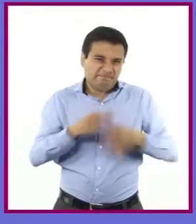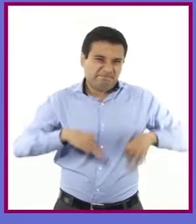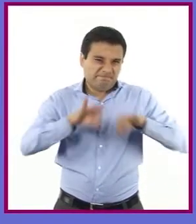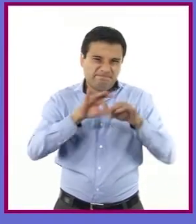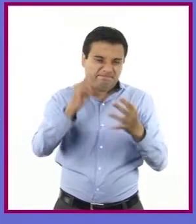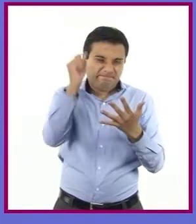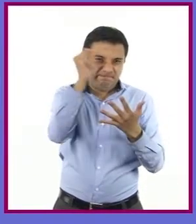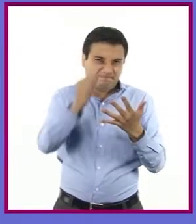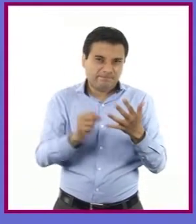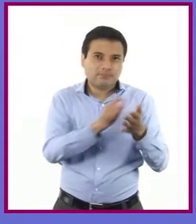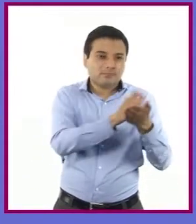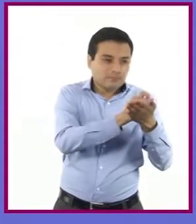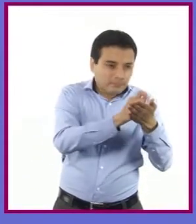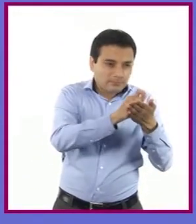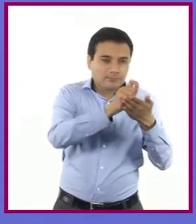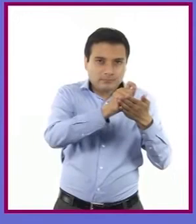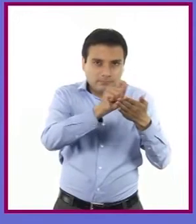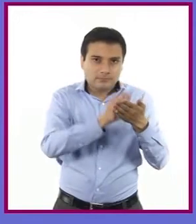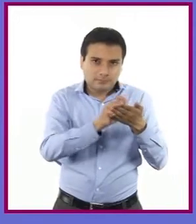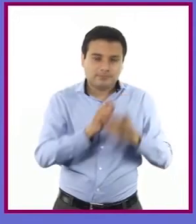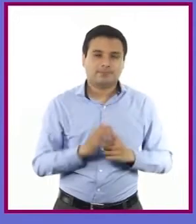sobresalientes.